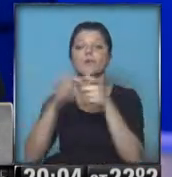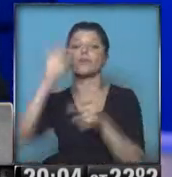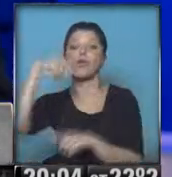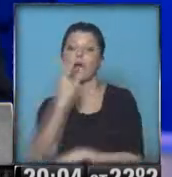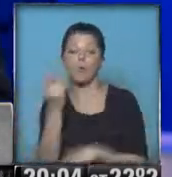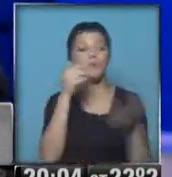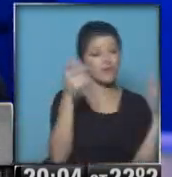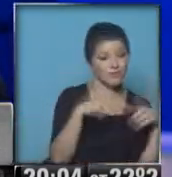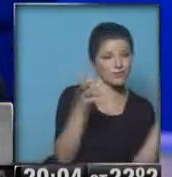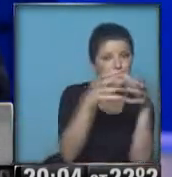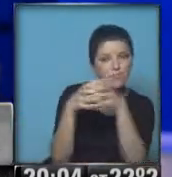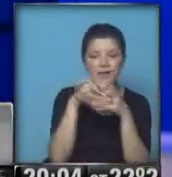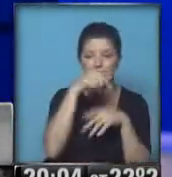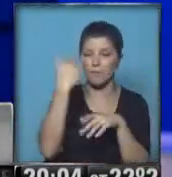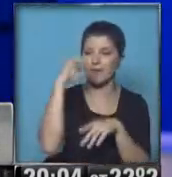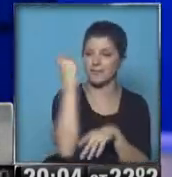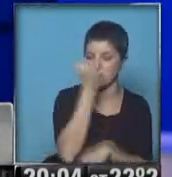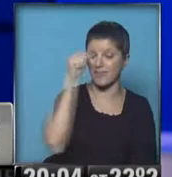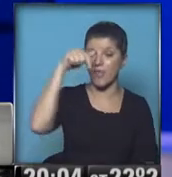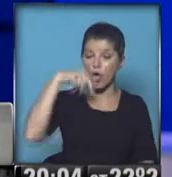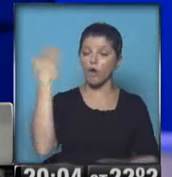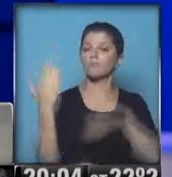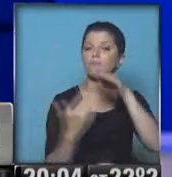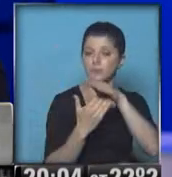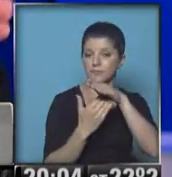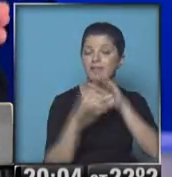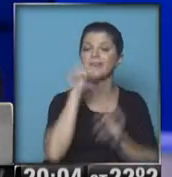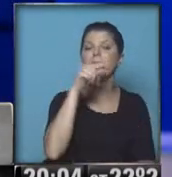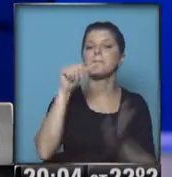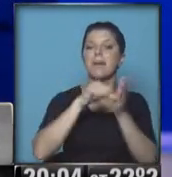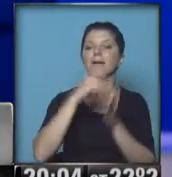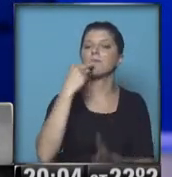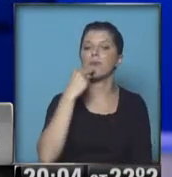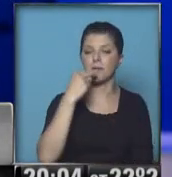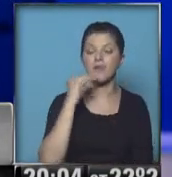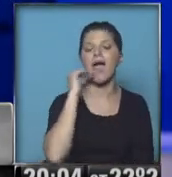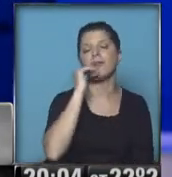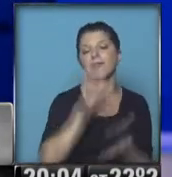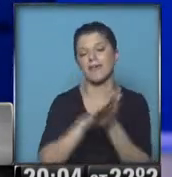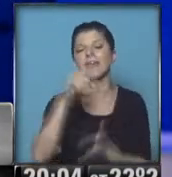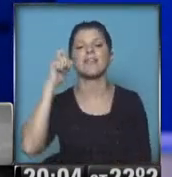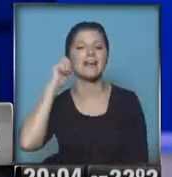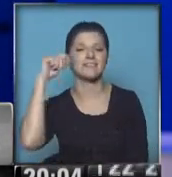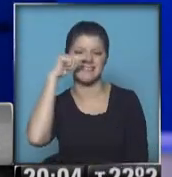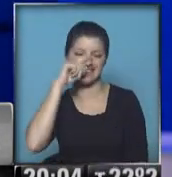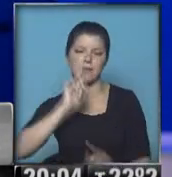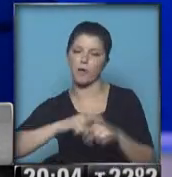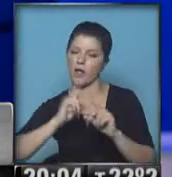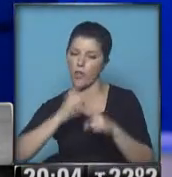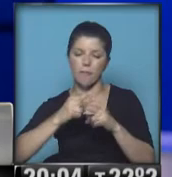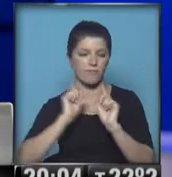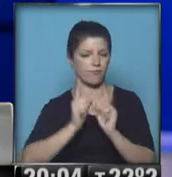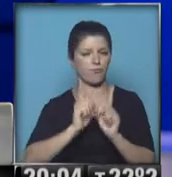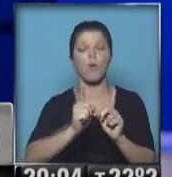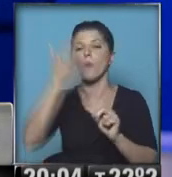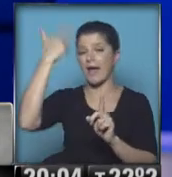es donde tienen la reunión más importante. Hoy está siendo presidido por Bolivia. Se habla del G77 porque se retiene el nombre, porque tuvo un carácter